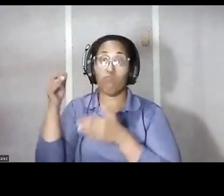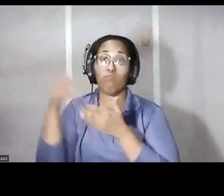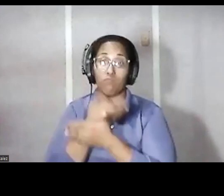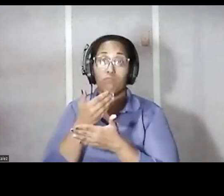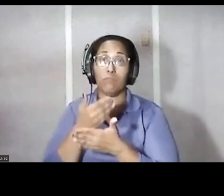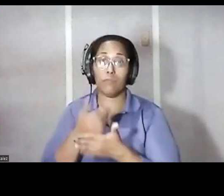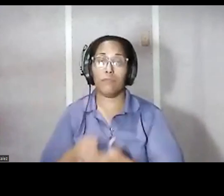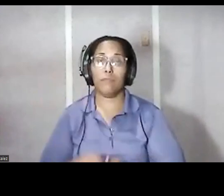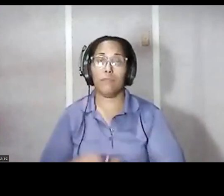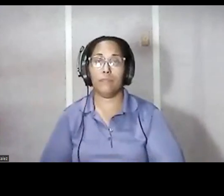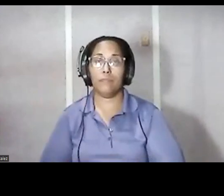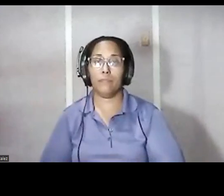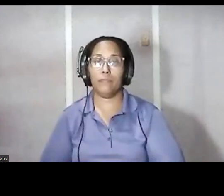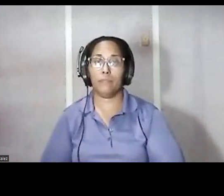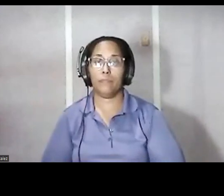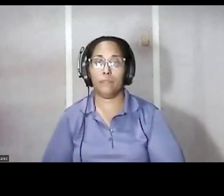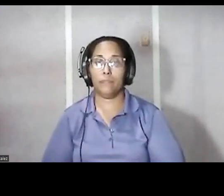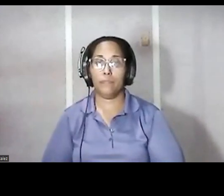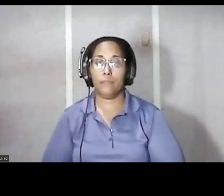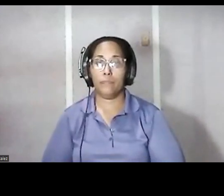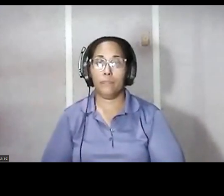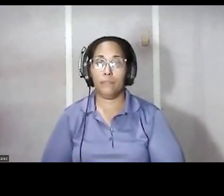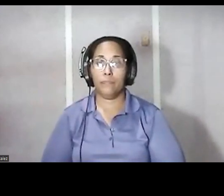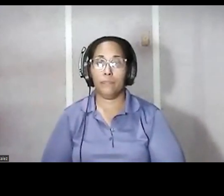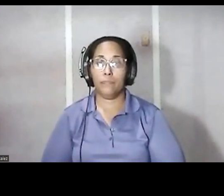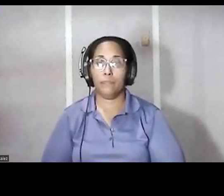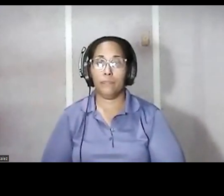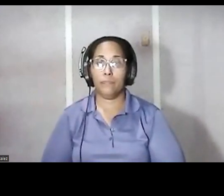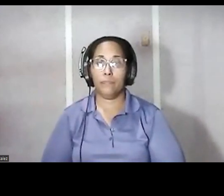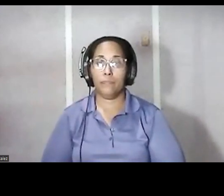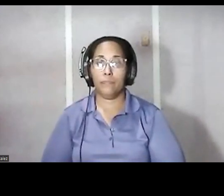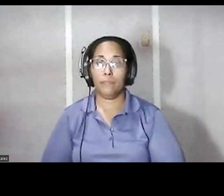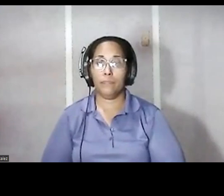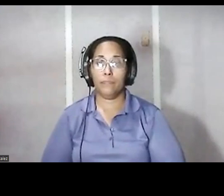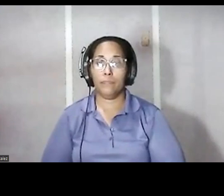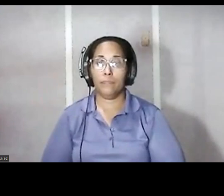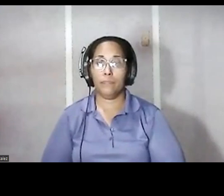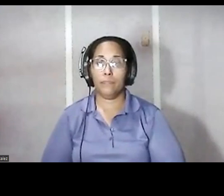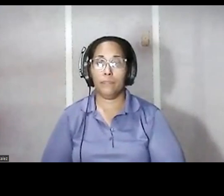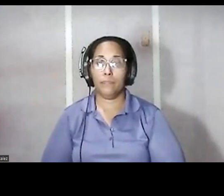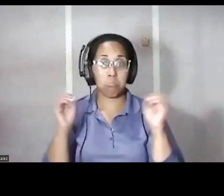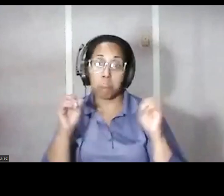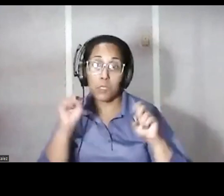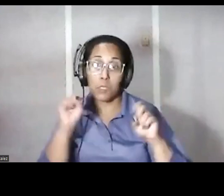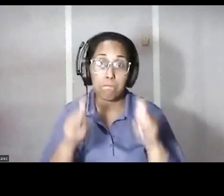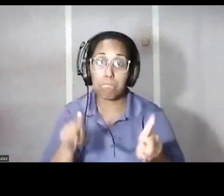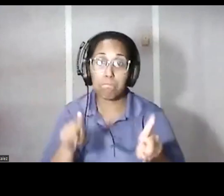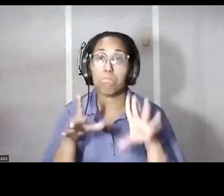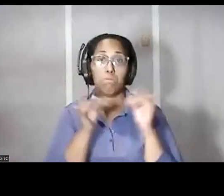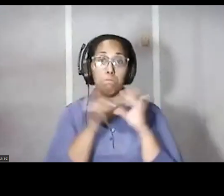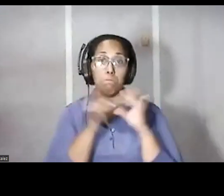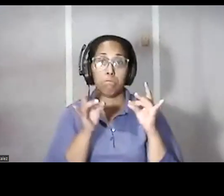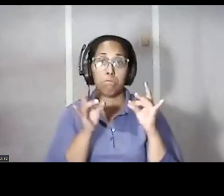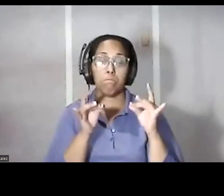mismo. Sí. Así que, bueno, no tenemos ninguna otra